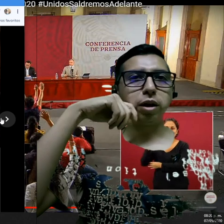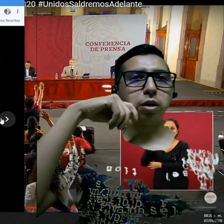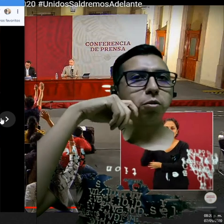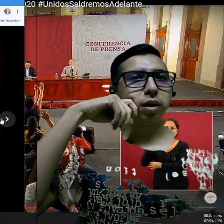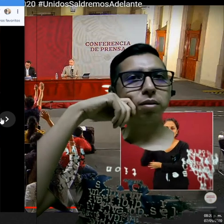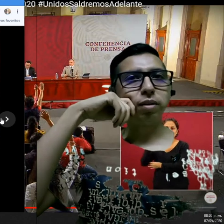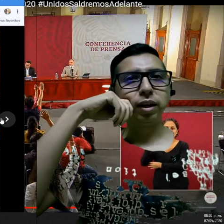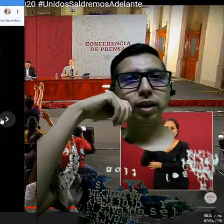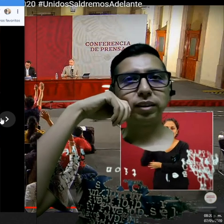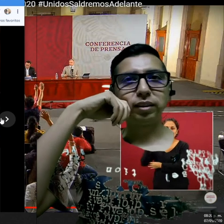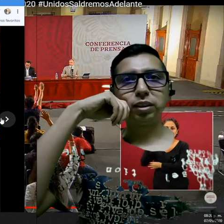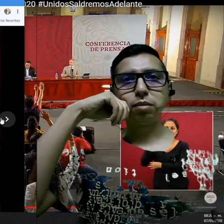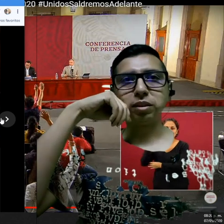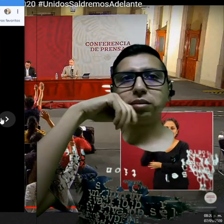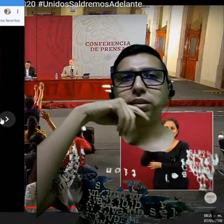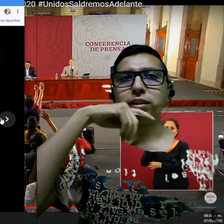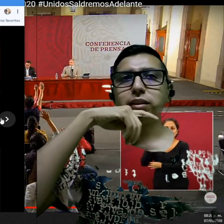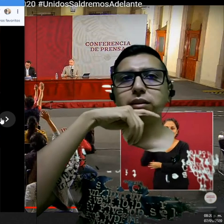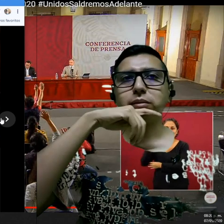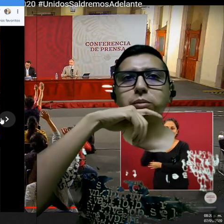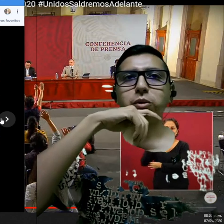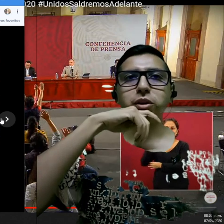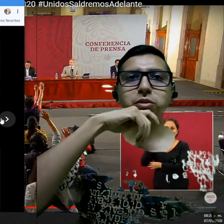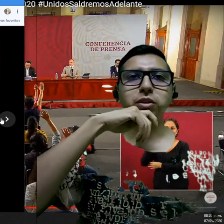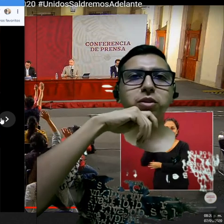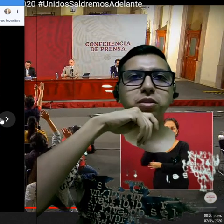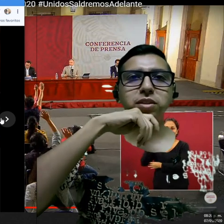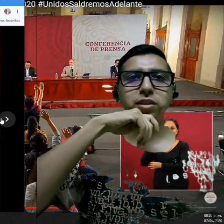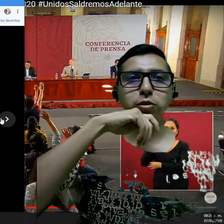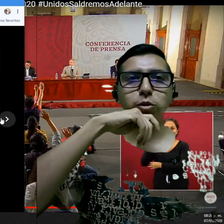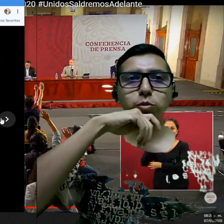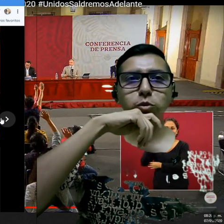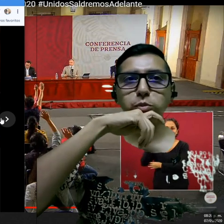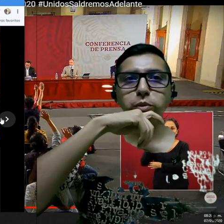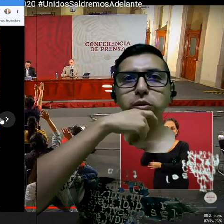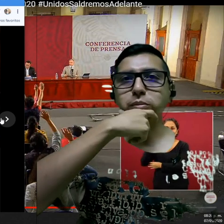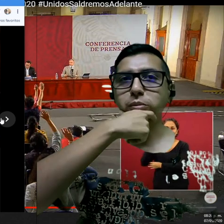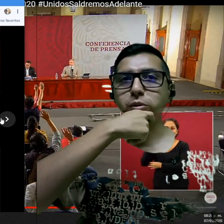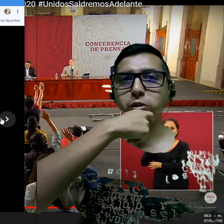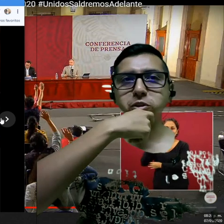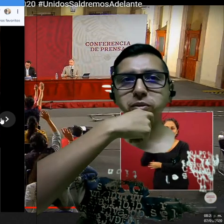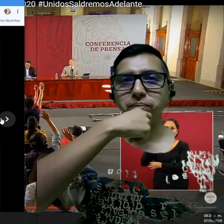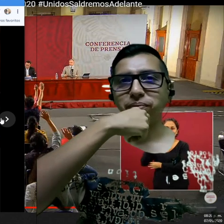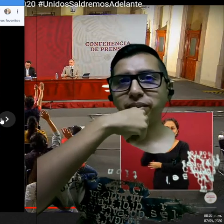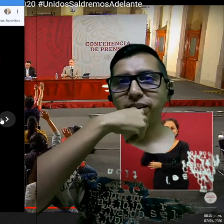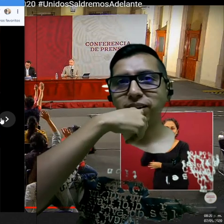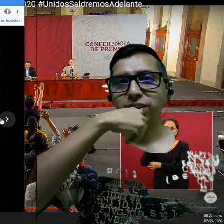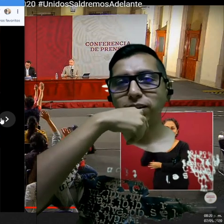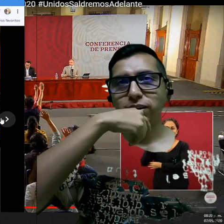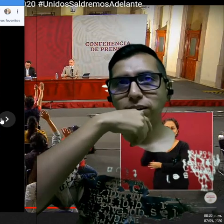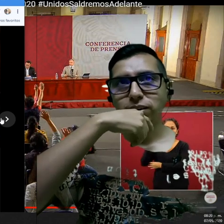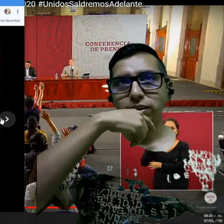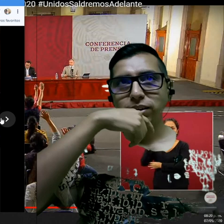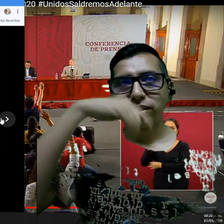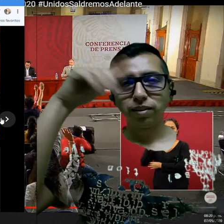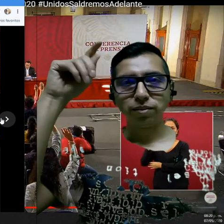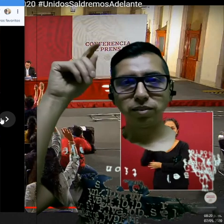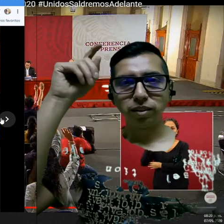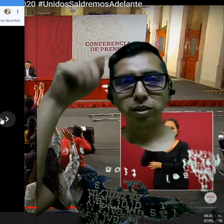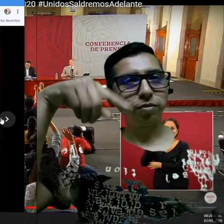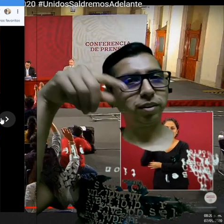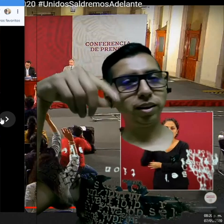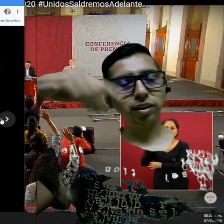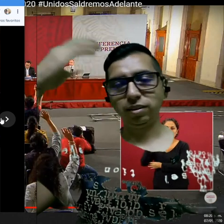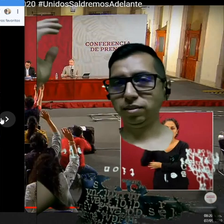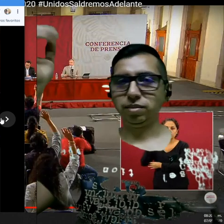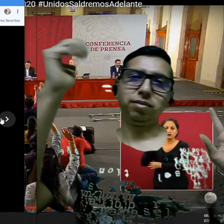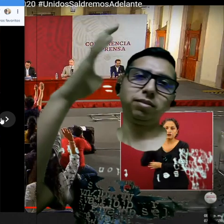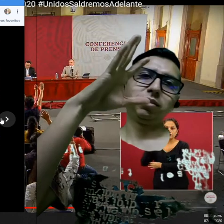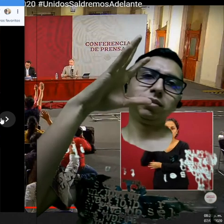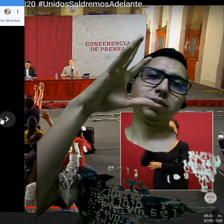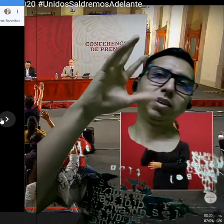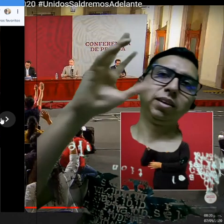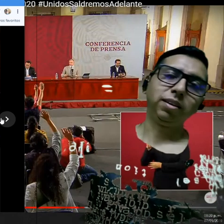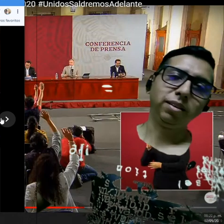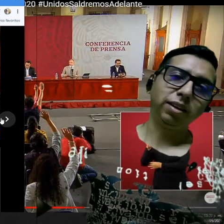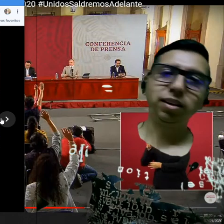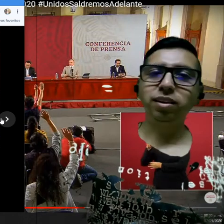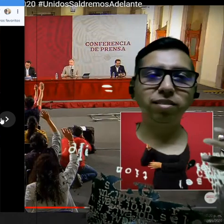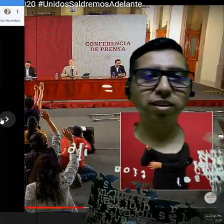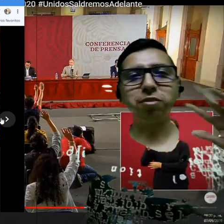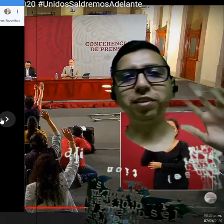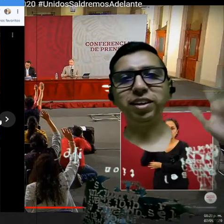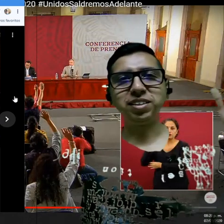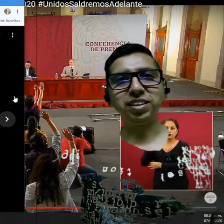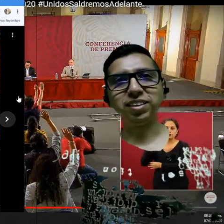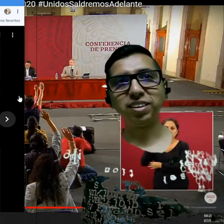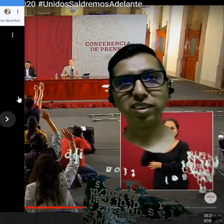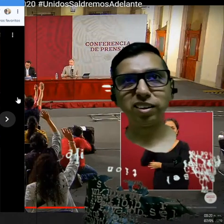un prenúmero en las estimaciones? ¿Por eso entonces lo multiplico por 8? Eso fue que